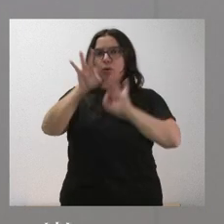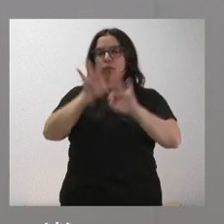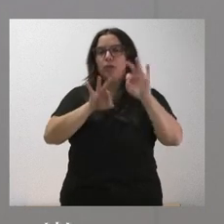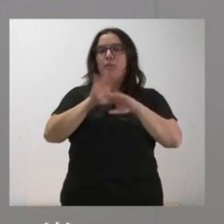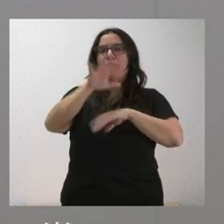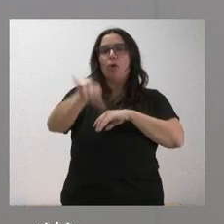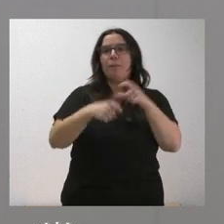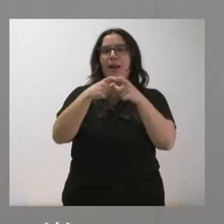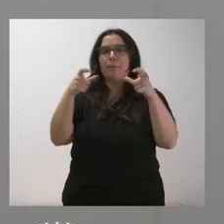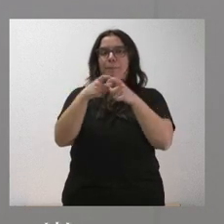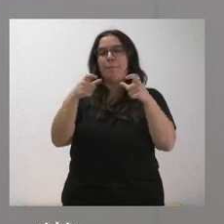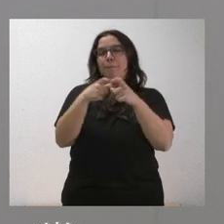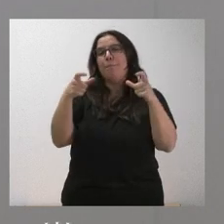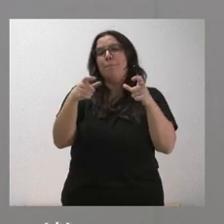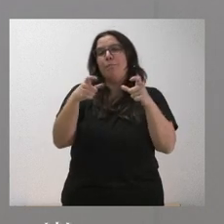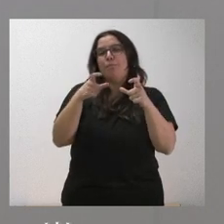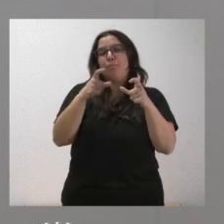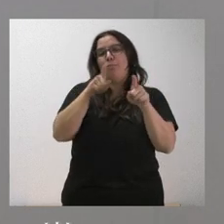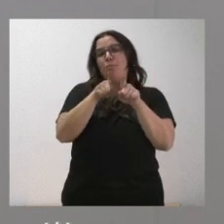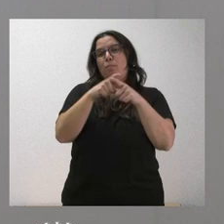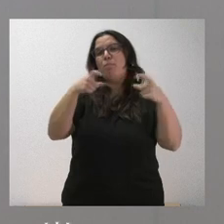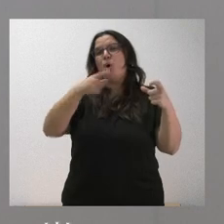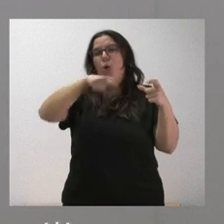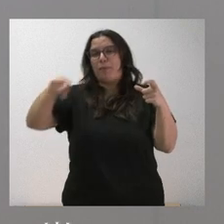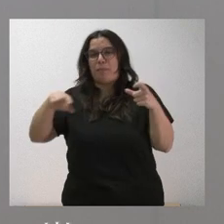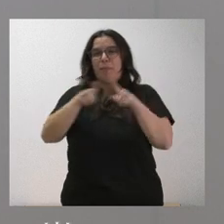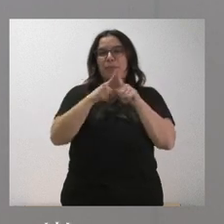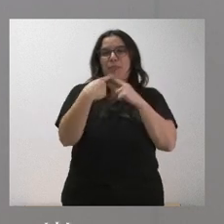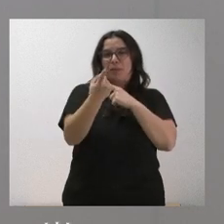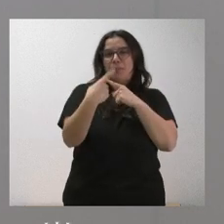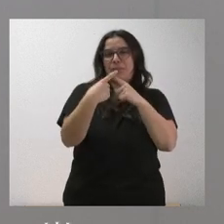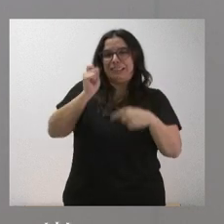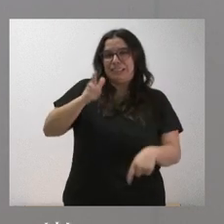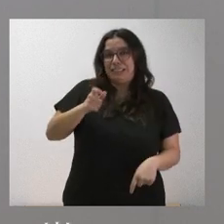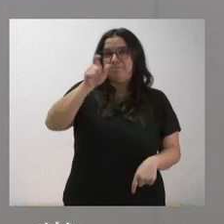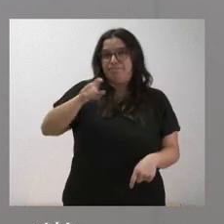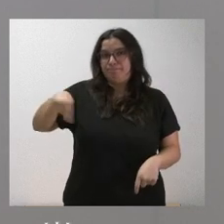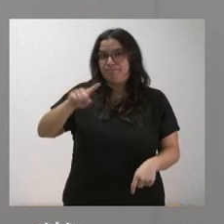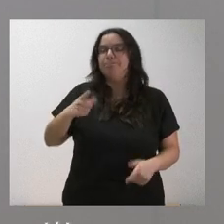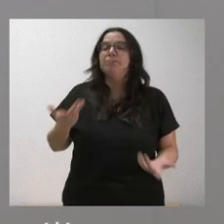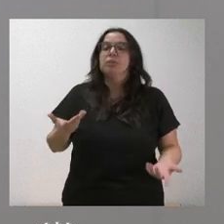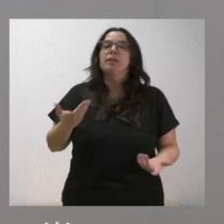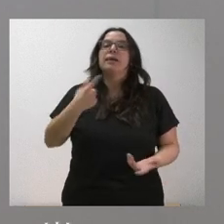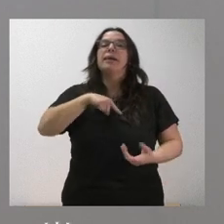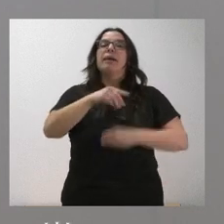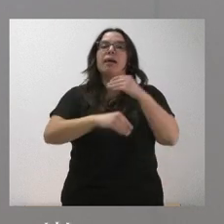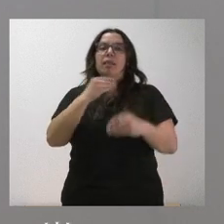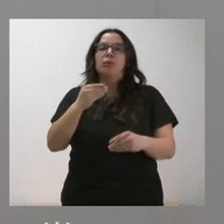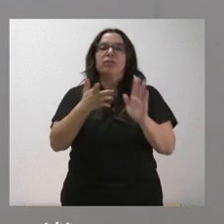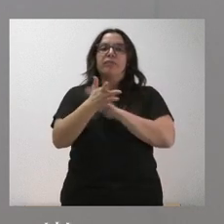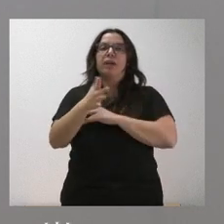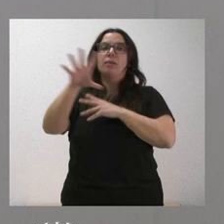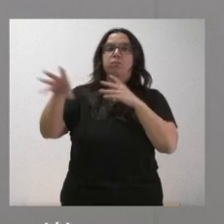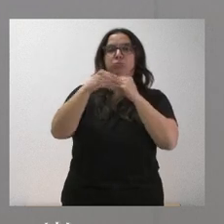adquisición de estos bonos de estos trayectos para para viajeros recurrentes y lo que estamos haciendo es complementar la